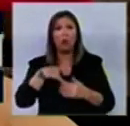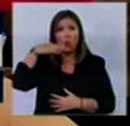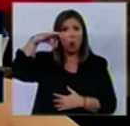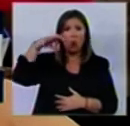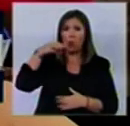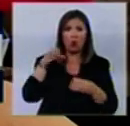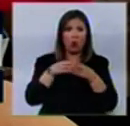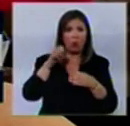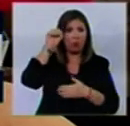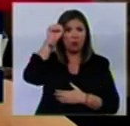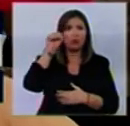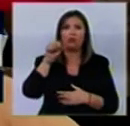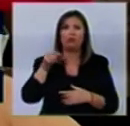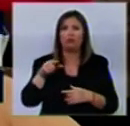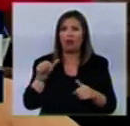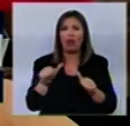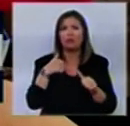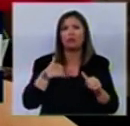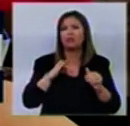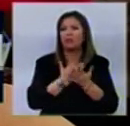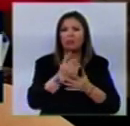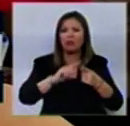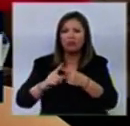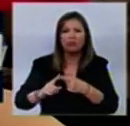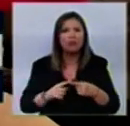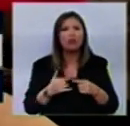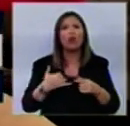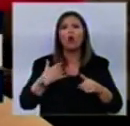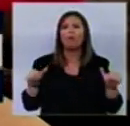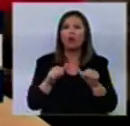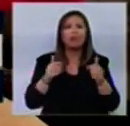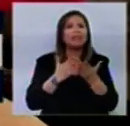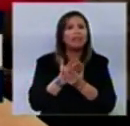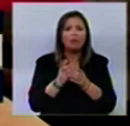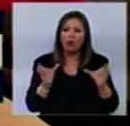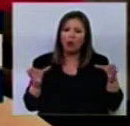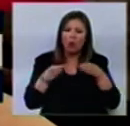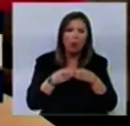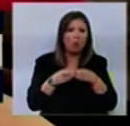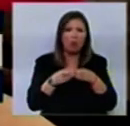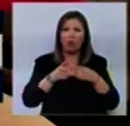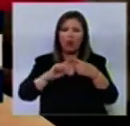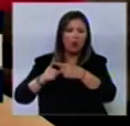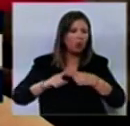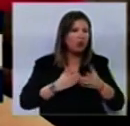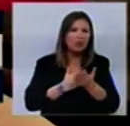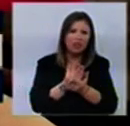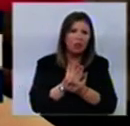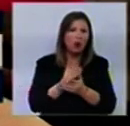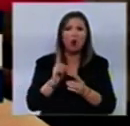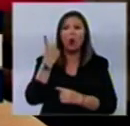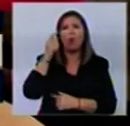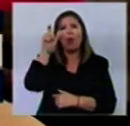político en el uruguay que hace eso en nuestra estrategia todo lo demás se define en los organismos define colectivamente no lo define un